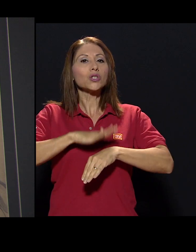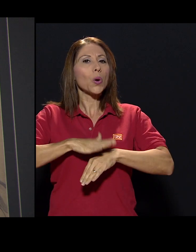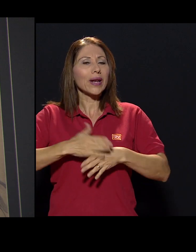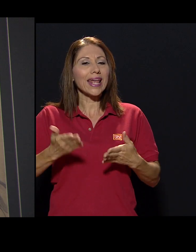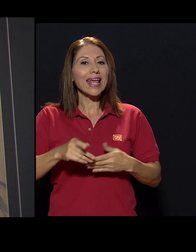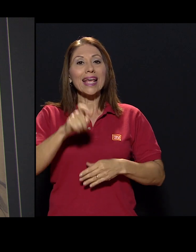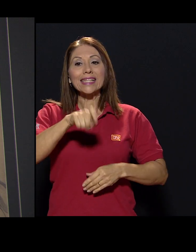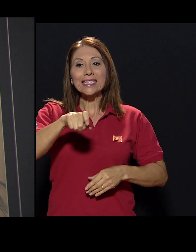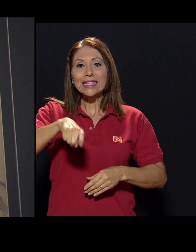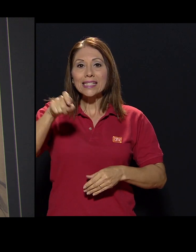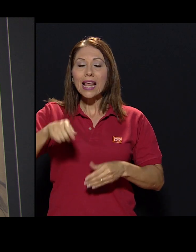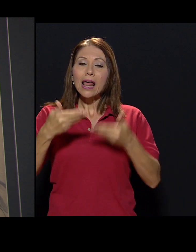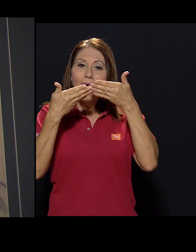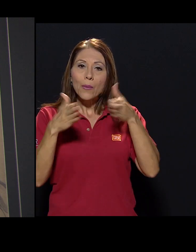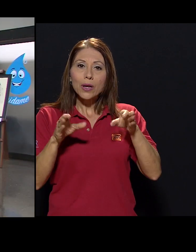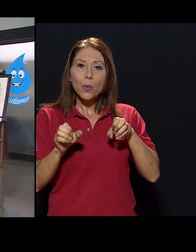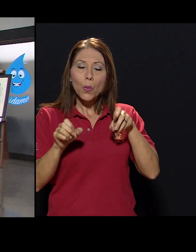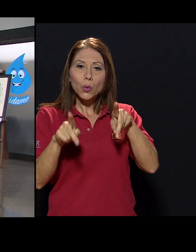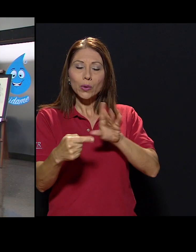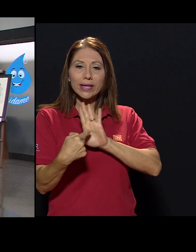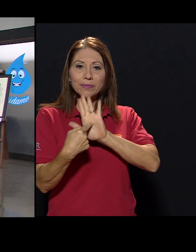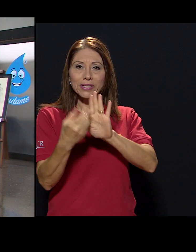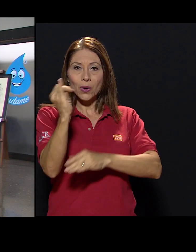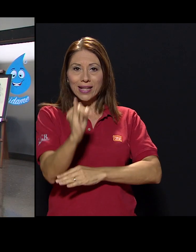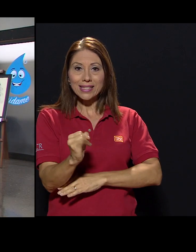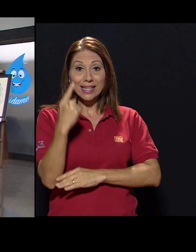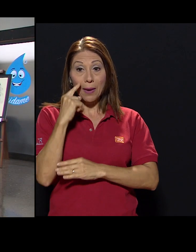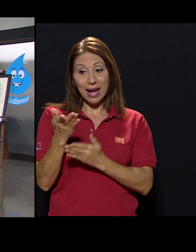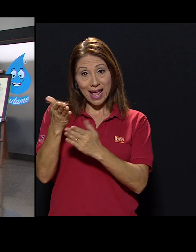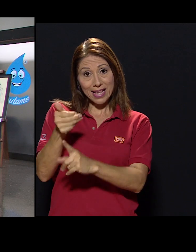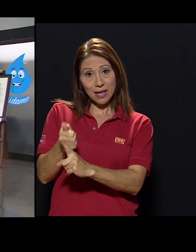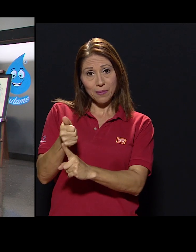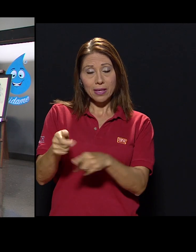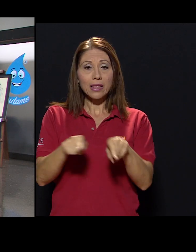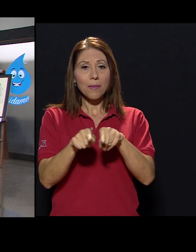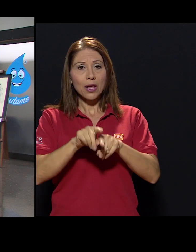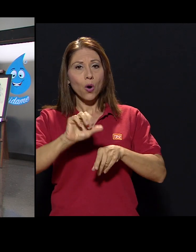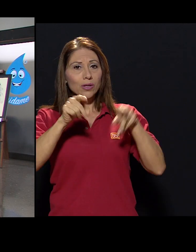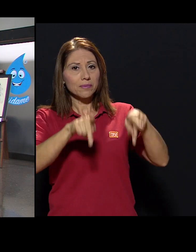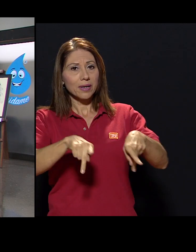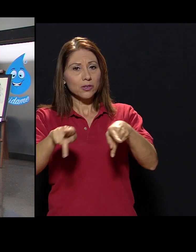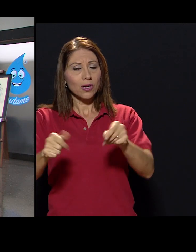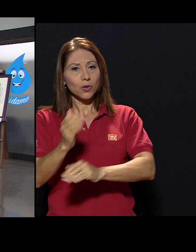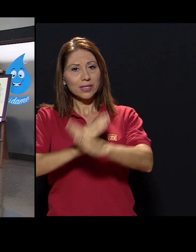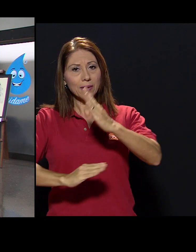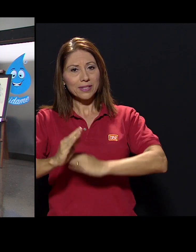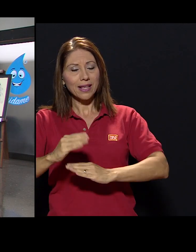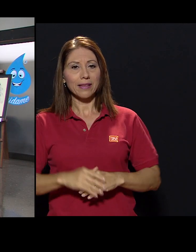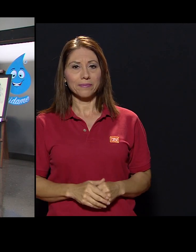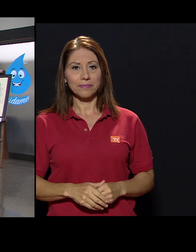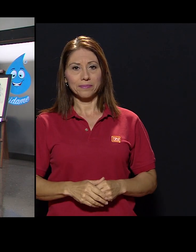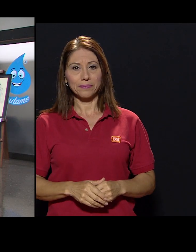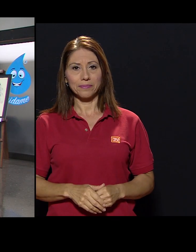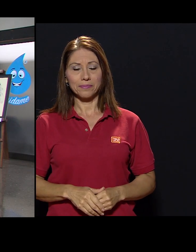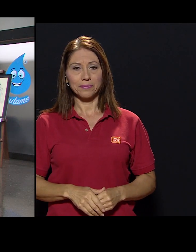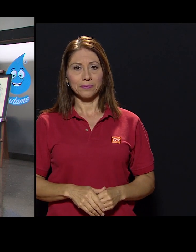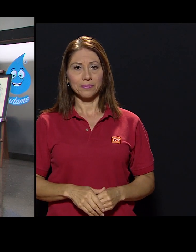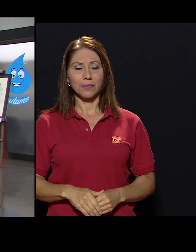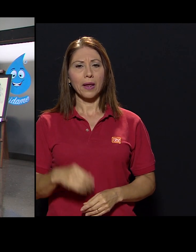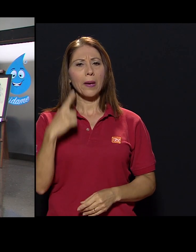necesidad De la apertura De este tipo De espacios De expresión artística Para ella Y para otras personas Con discapacidad